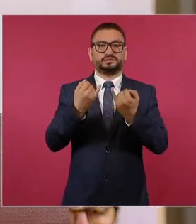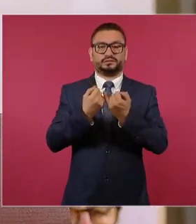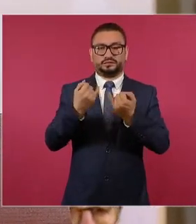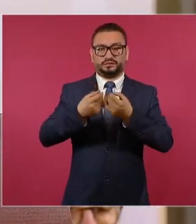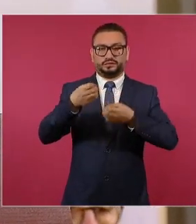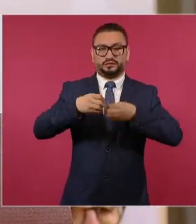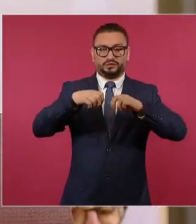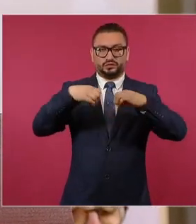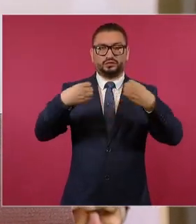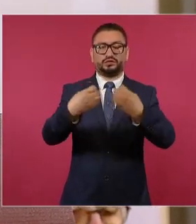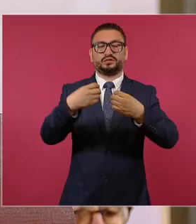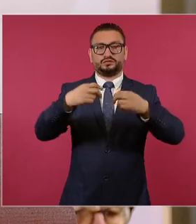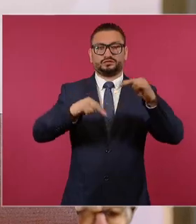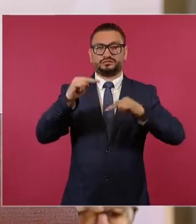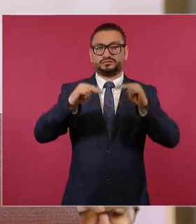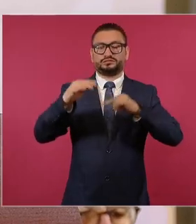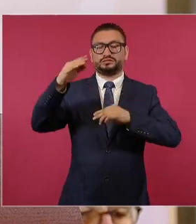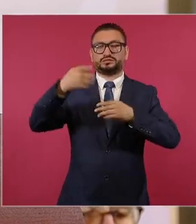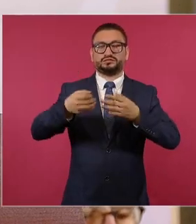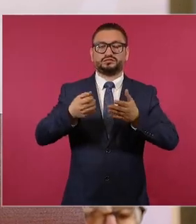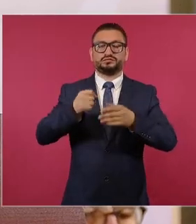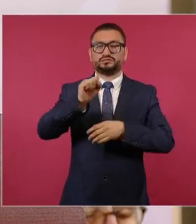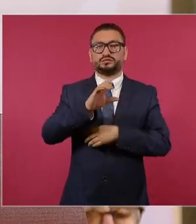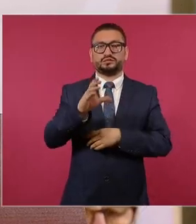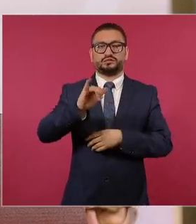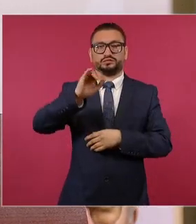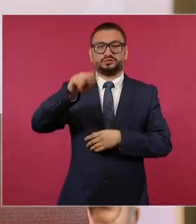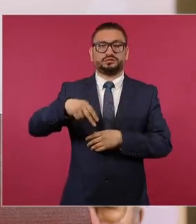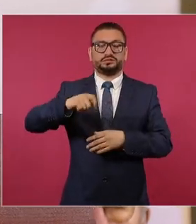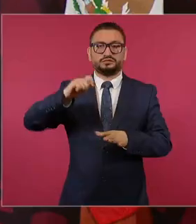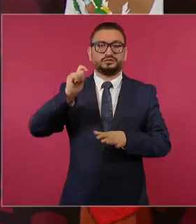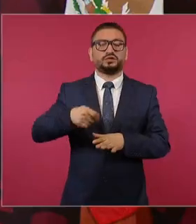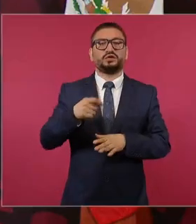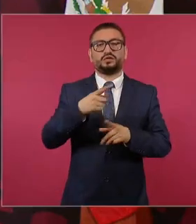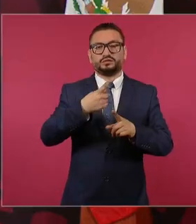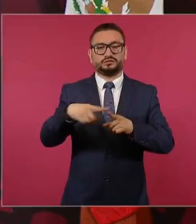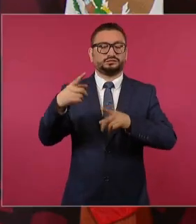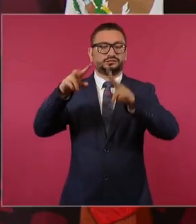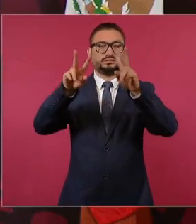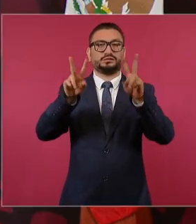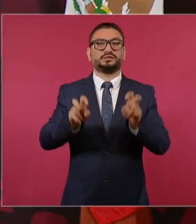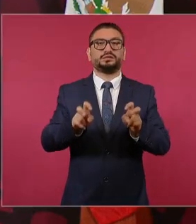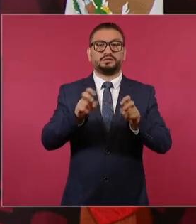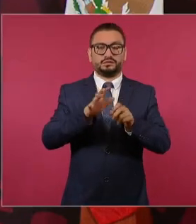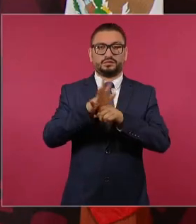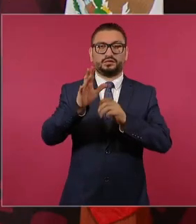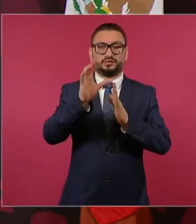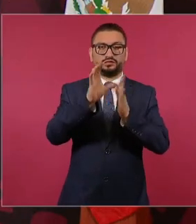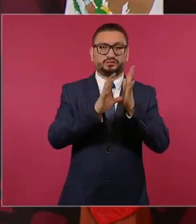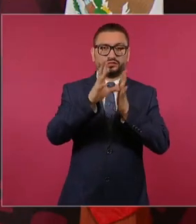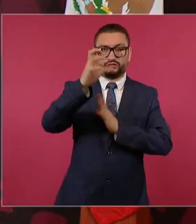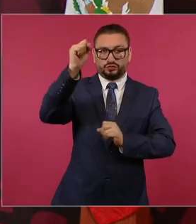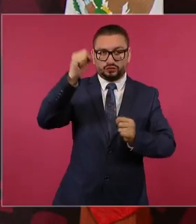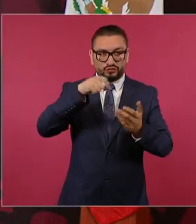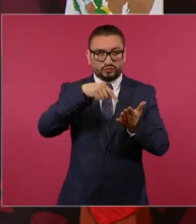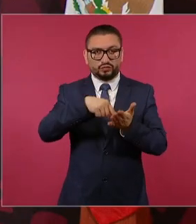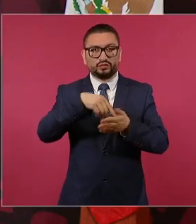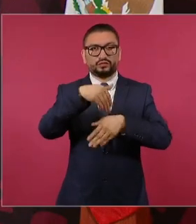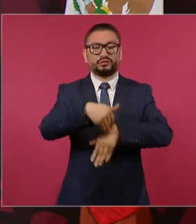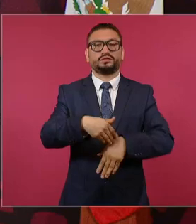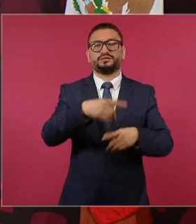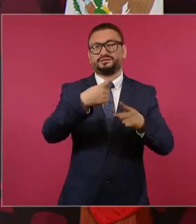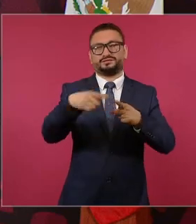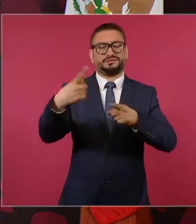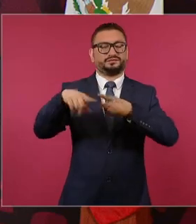magistrados, y luego los ministros de la Corte en asuntos que tienen que ver con constitucionalidad y